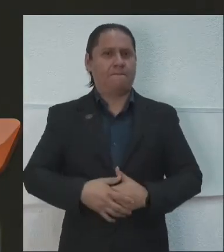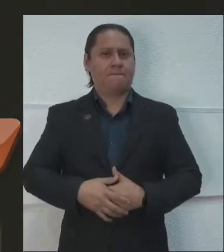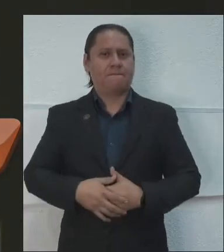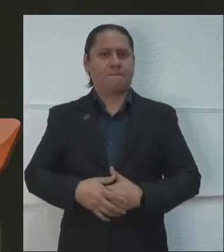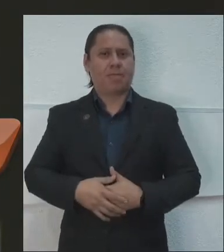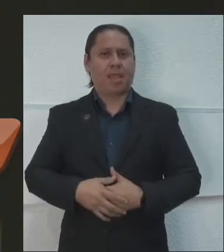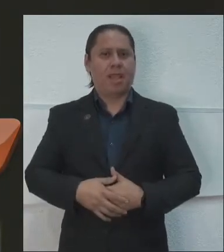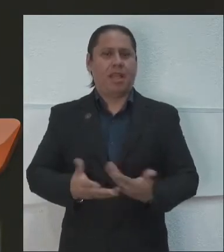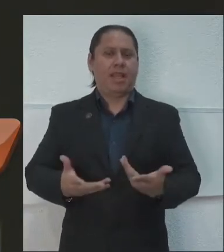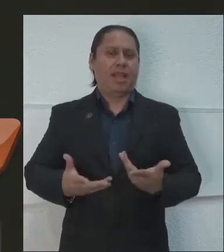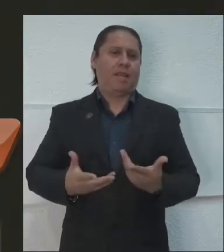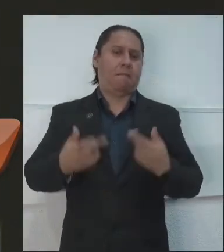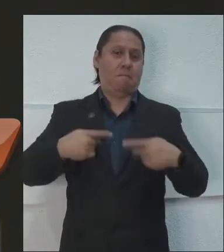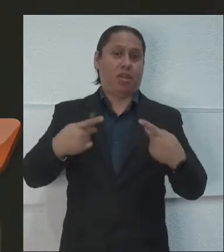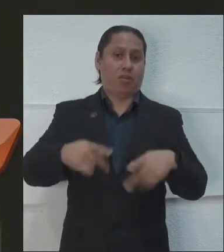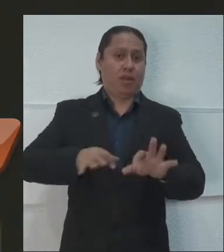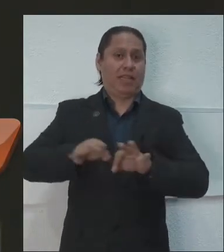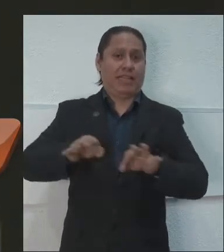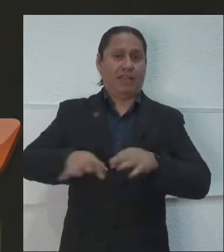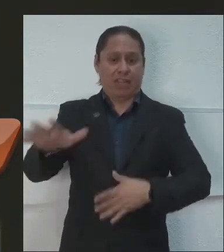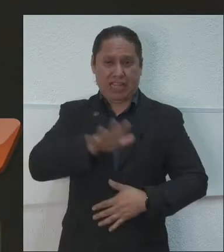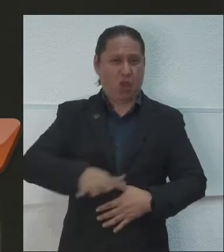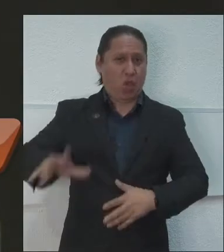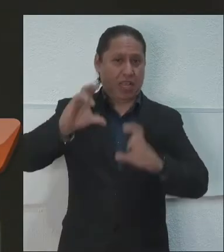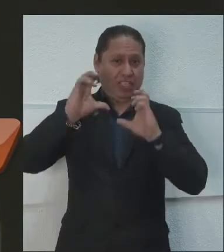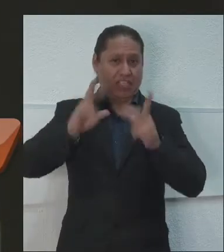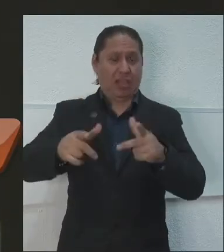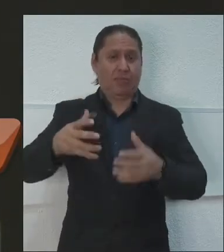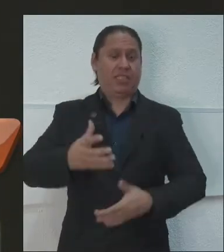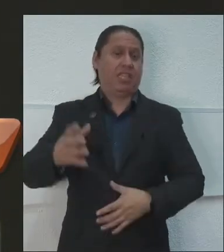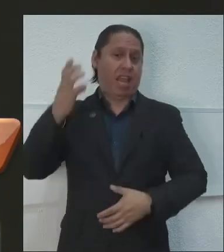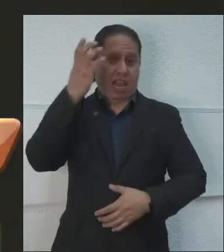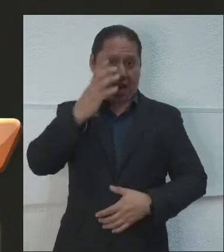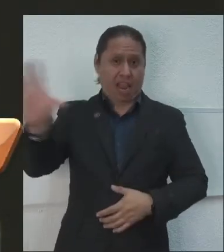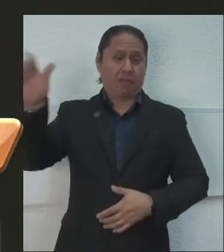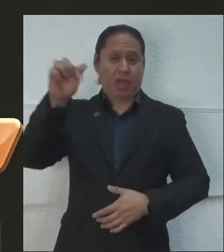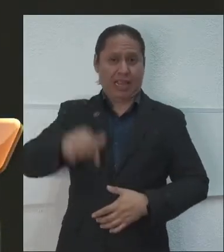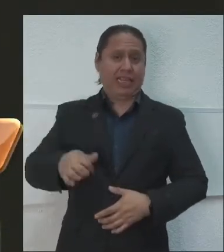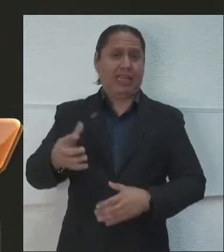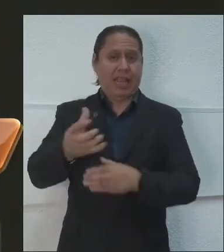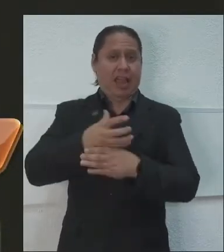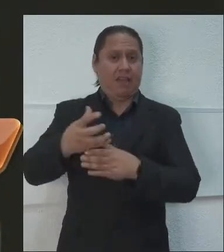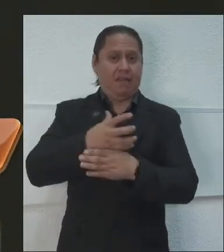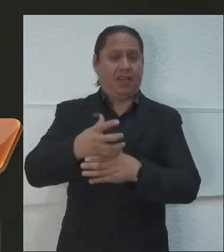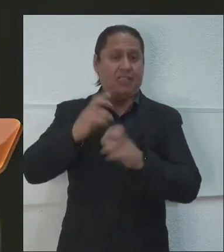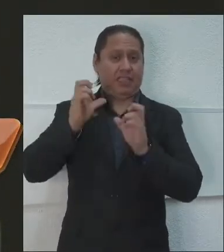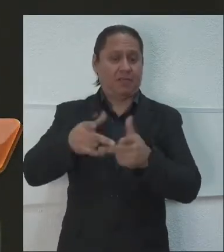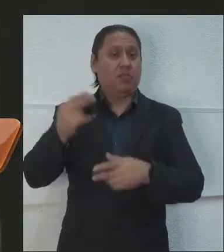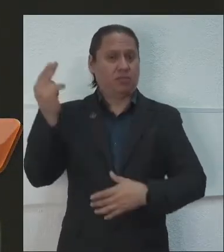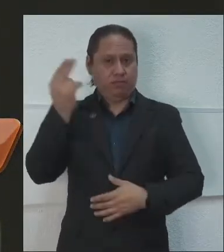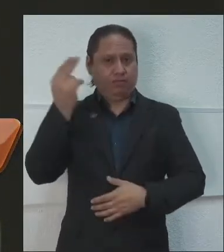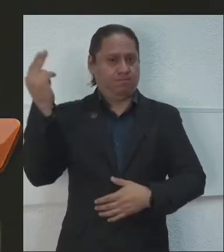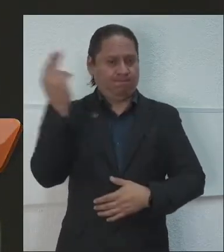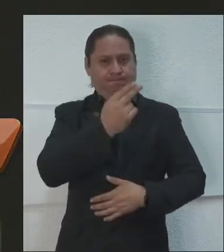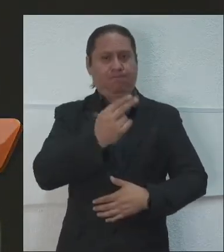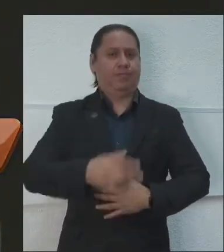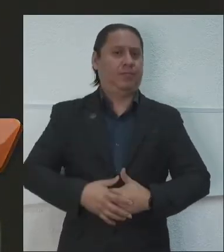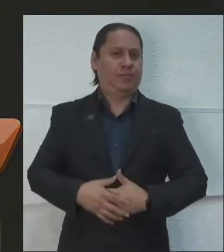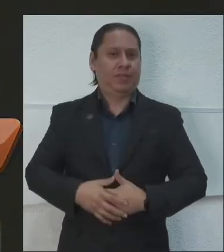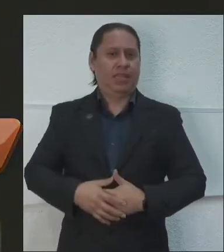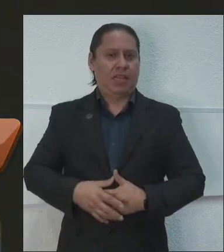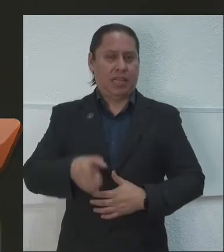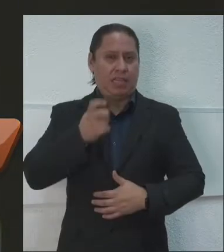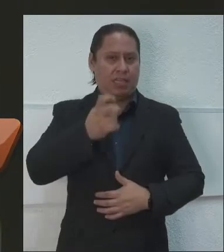nuestras productoras y productoras y productores del campo en Chiapas. Es urgente